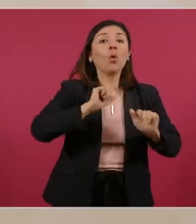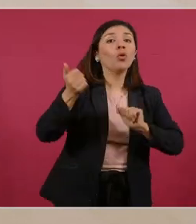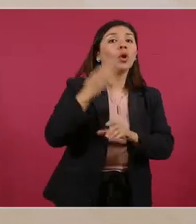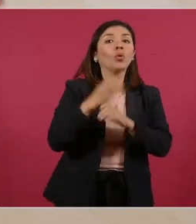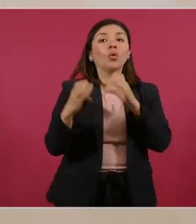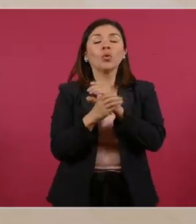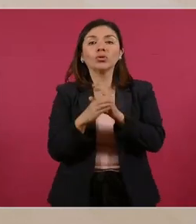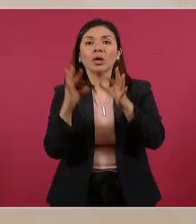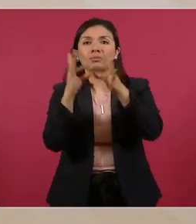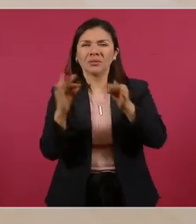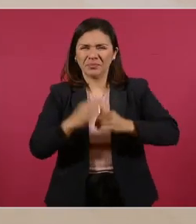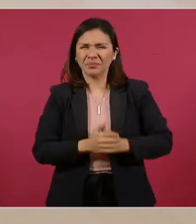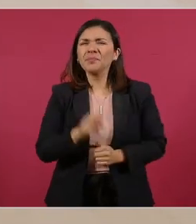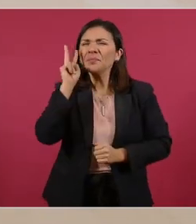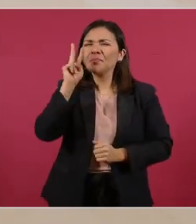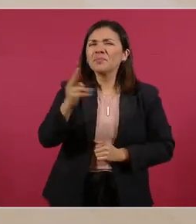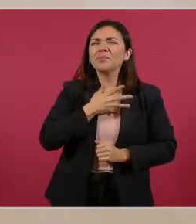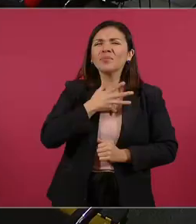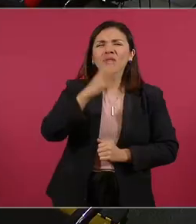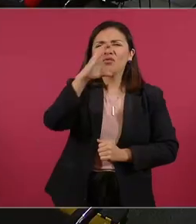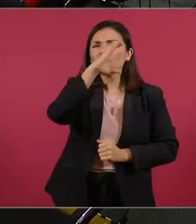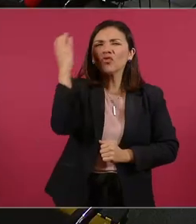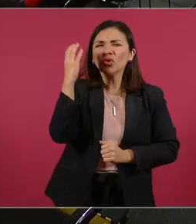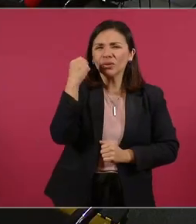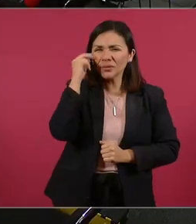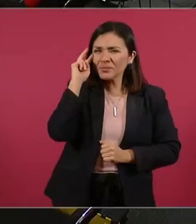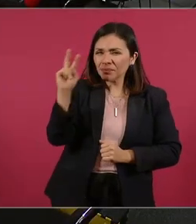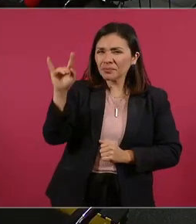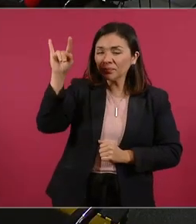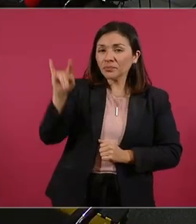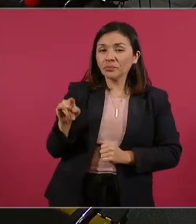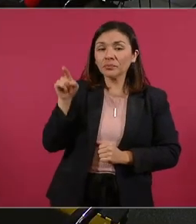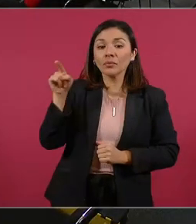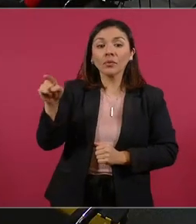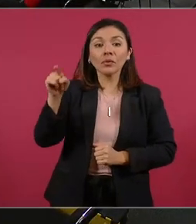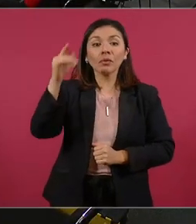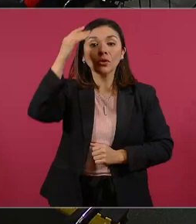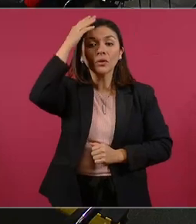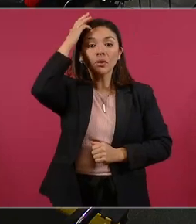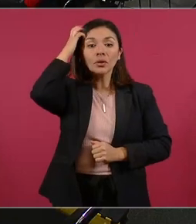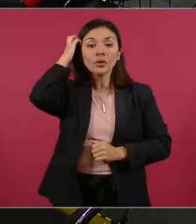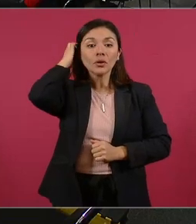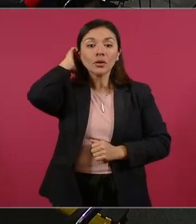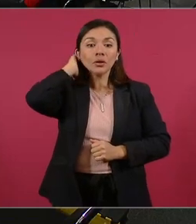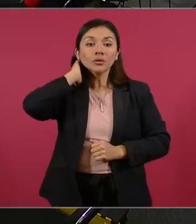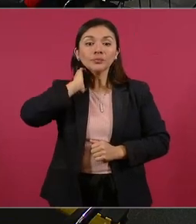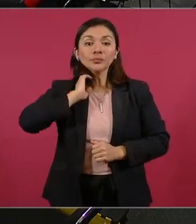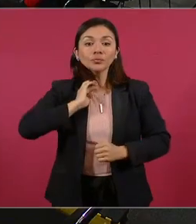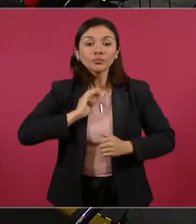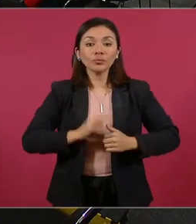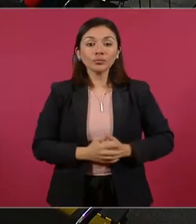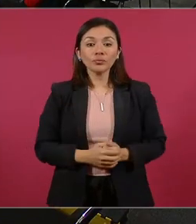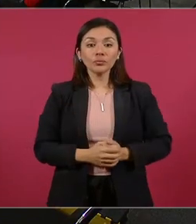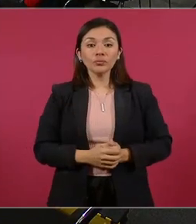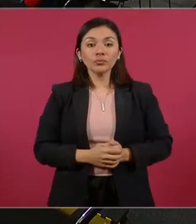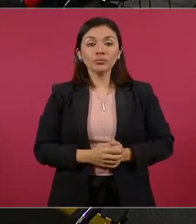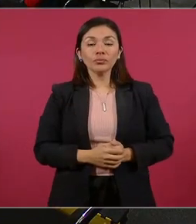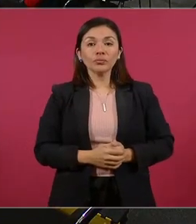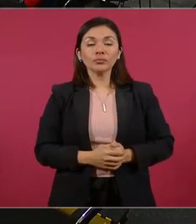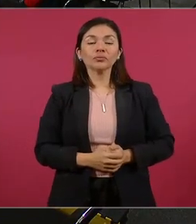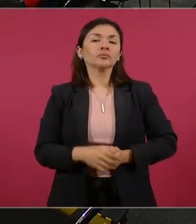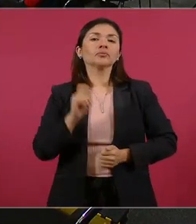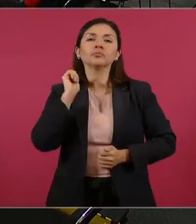Hay una foto, ¿por qué no la pones? de una